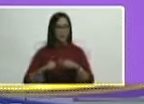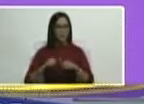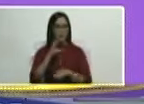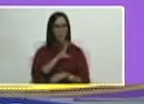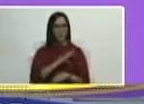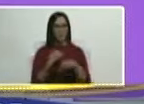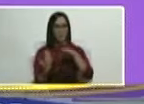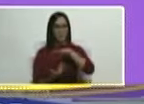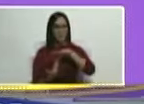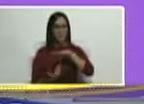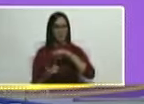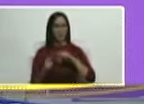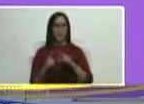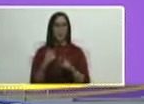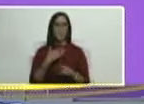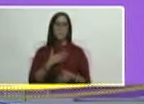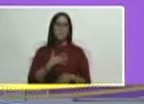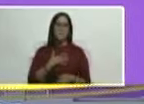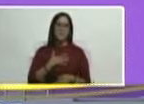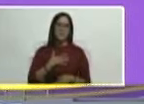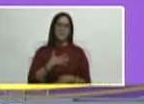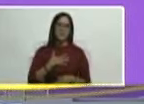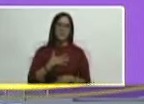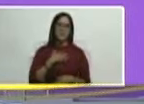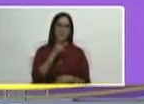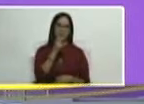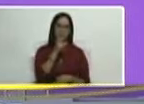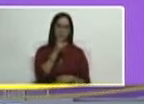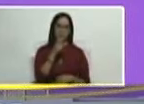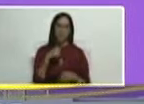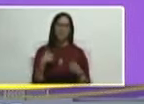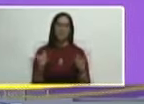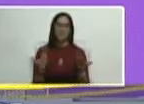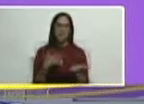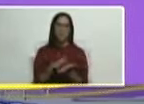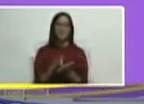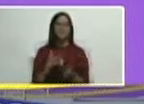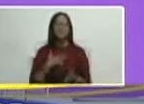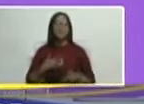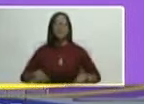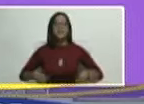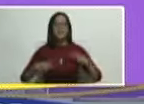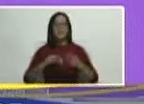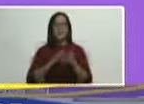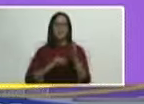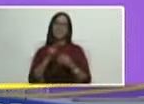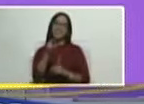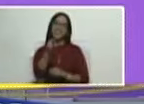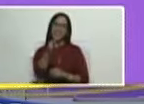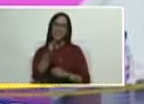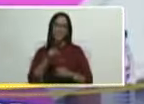base pero mi pregunta Qué sería de mi vida sin